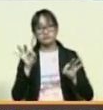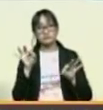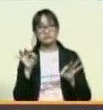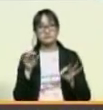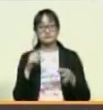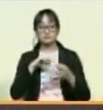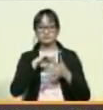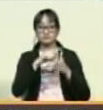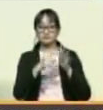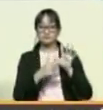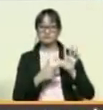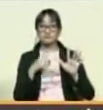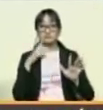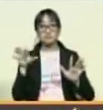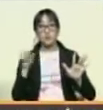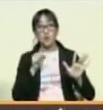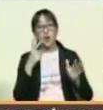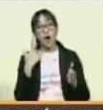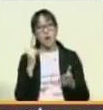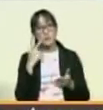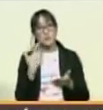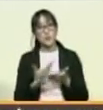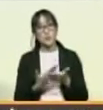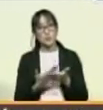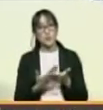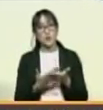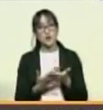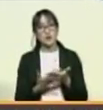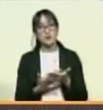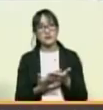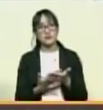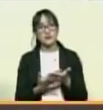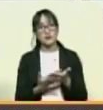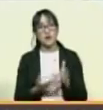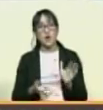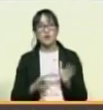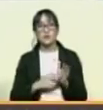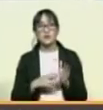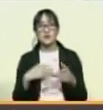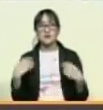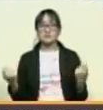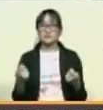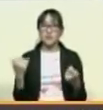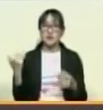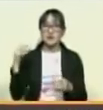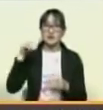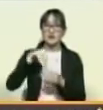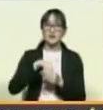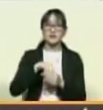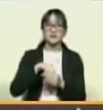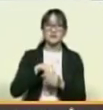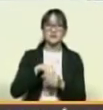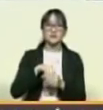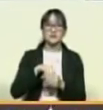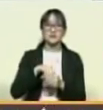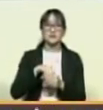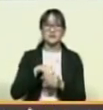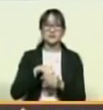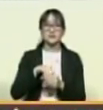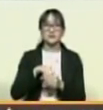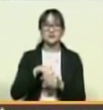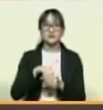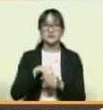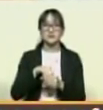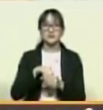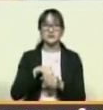ellos hemos empezado a notar propuestas que otra vez tratan de promover el injerencismo o tratan de promover en todo caso